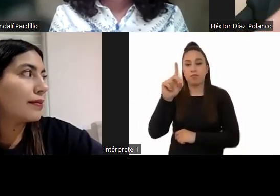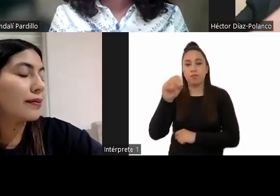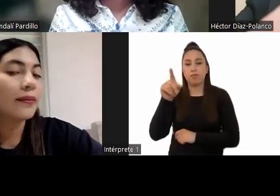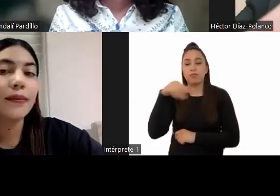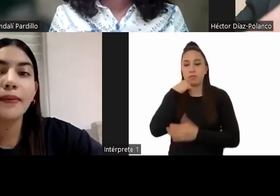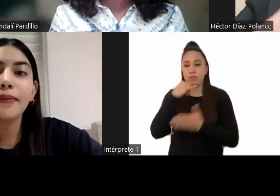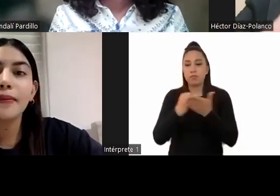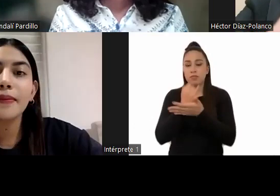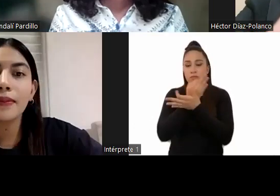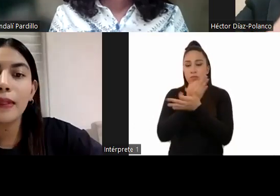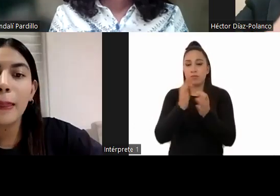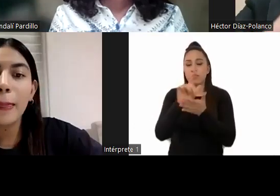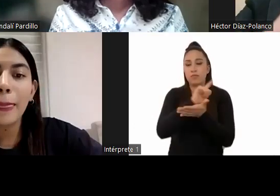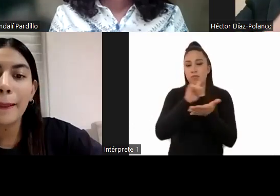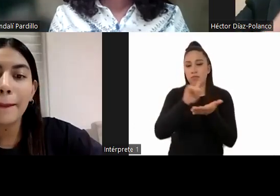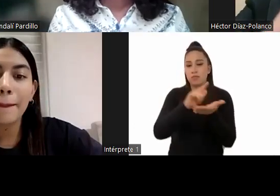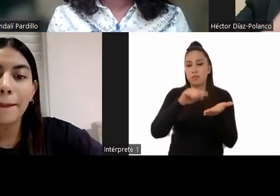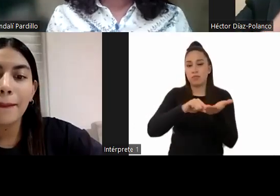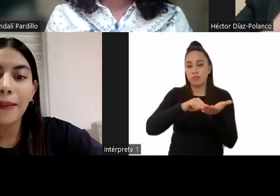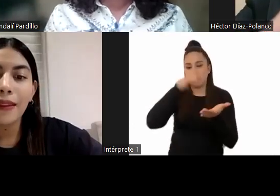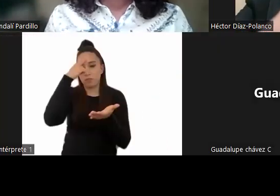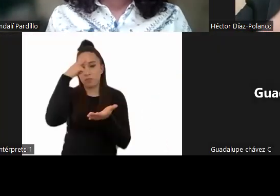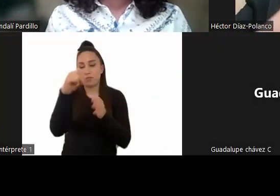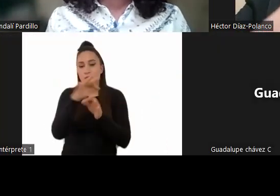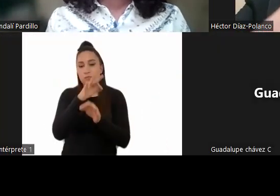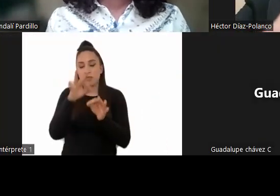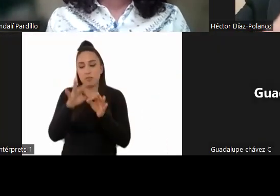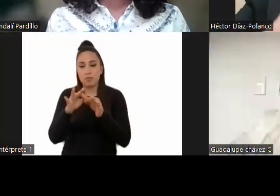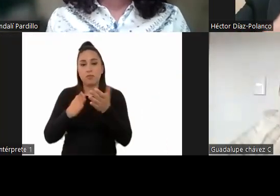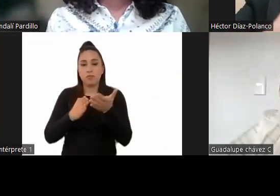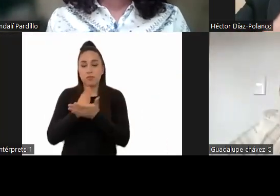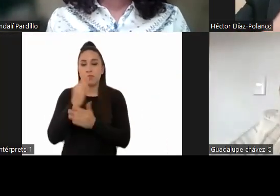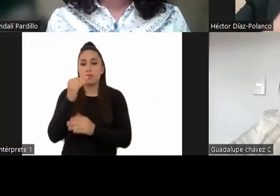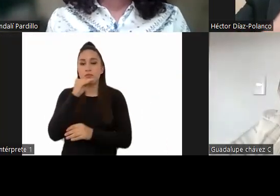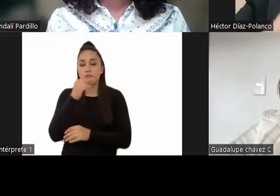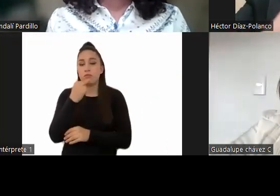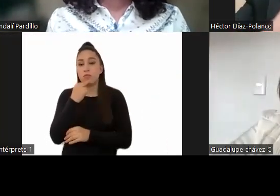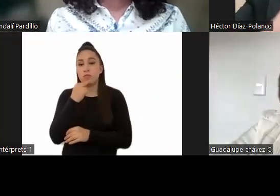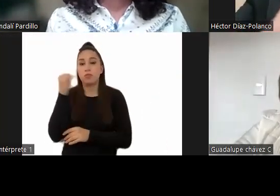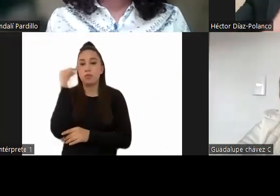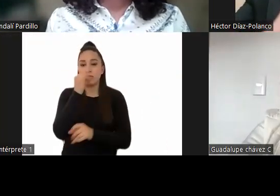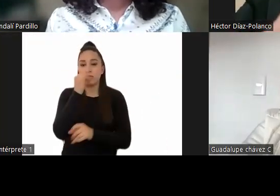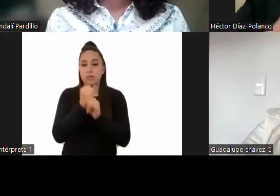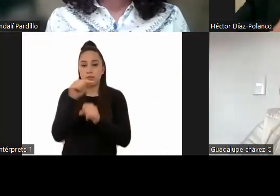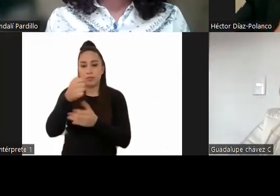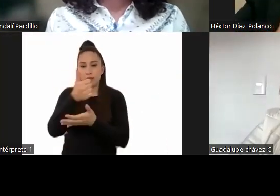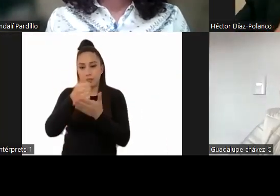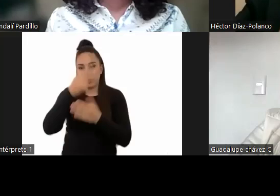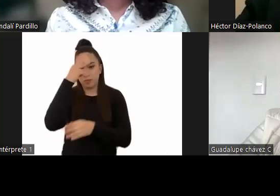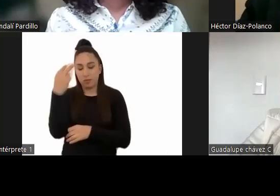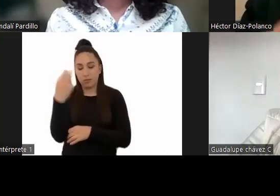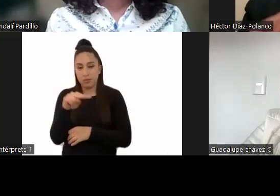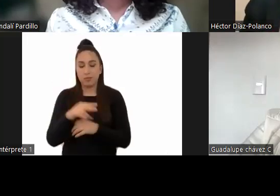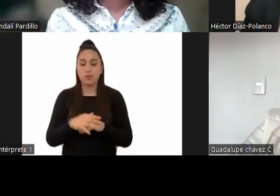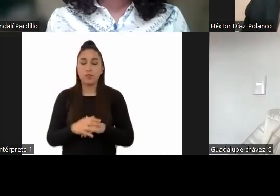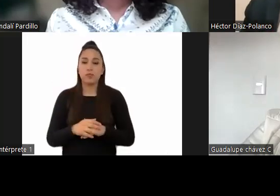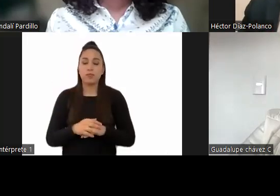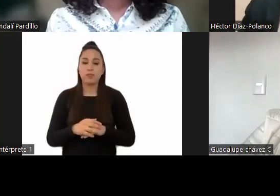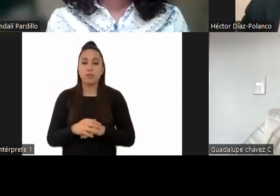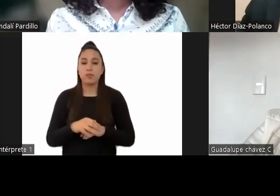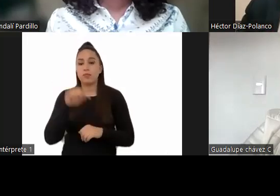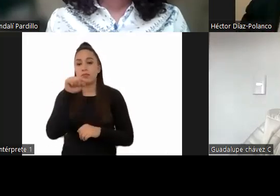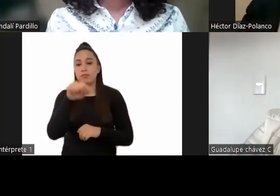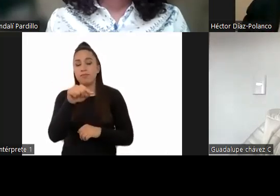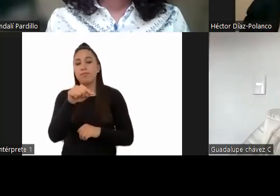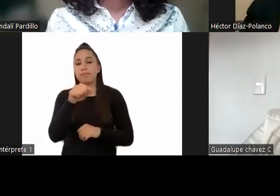ley para garantizar el acceso libre y gratuito al Internet en nuestra ciudad, la cual va a garantizar el derecho humano